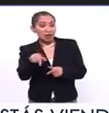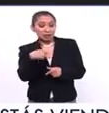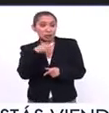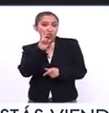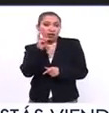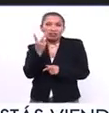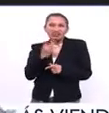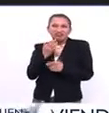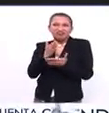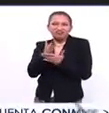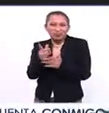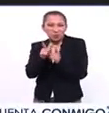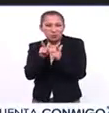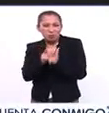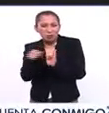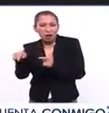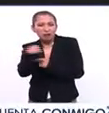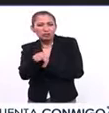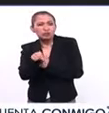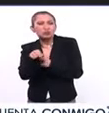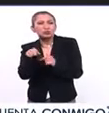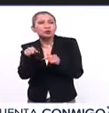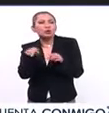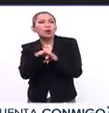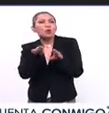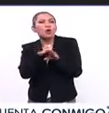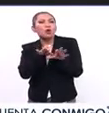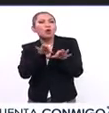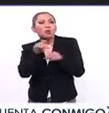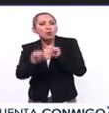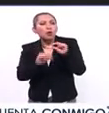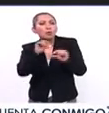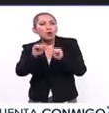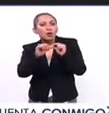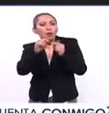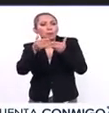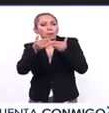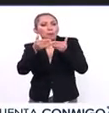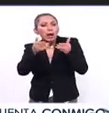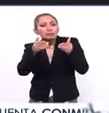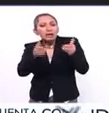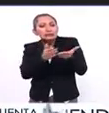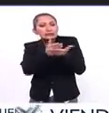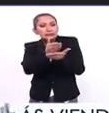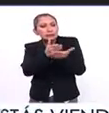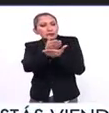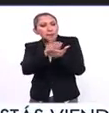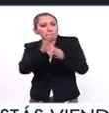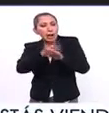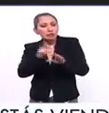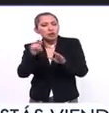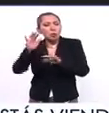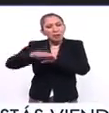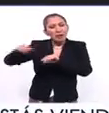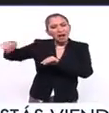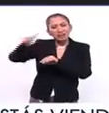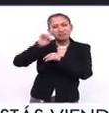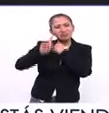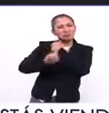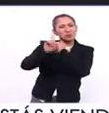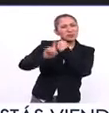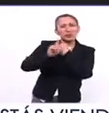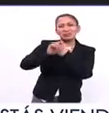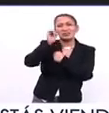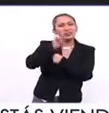se sentían. Entonces creo que fueron como trabajando y abriéndose paso en medio de siempre un poco de la adversidad, o